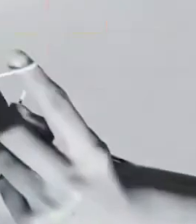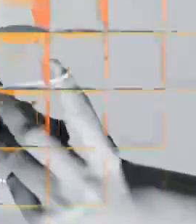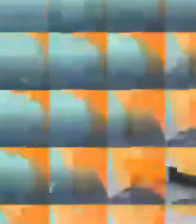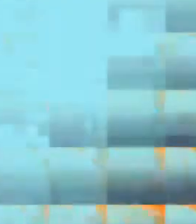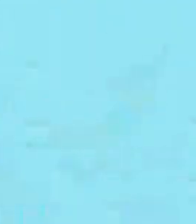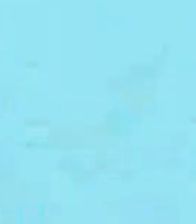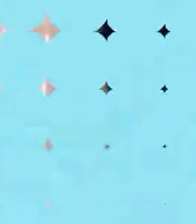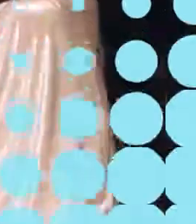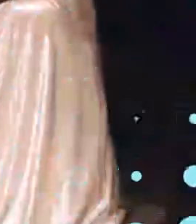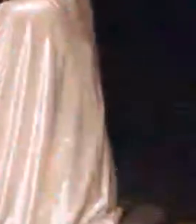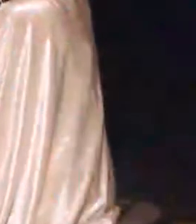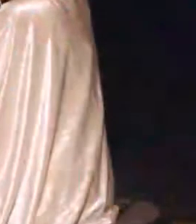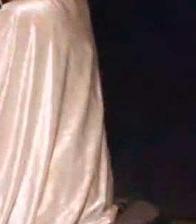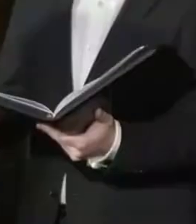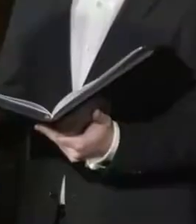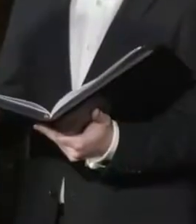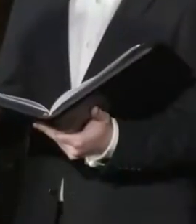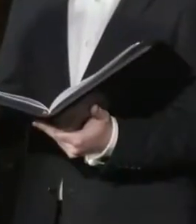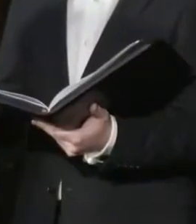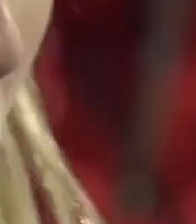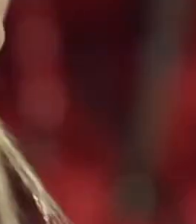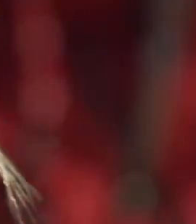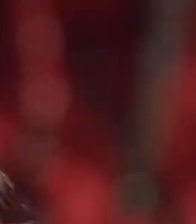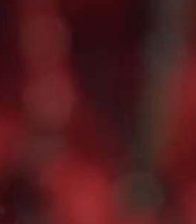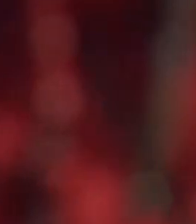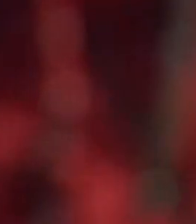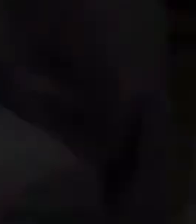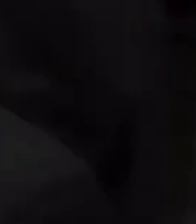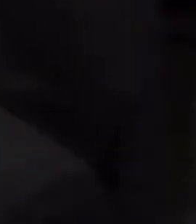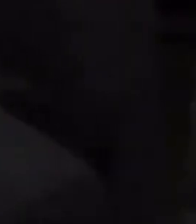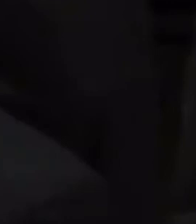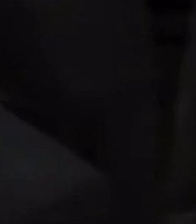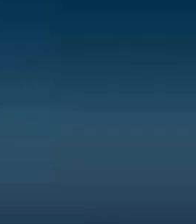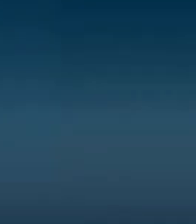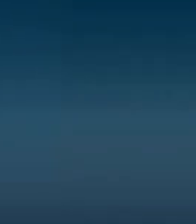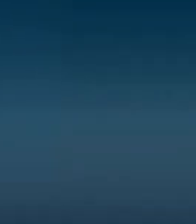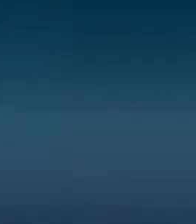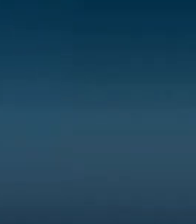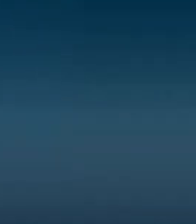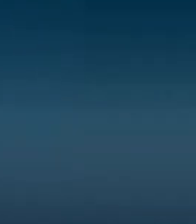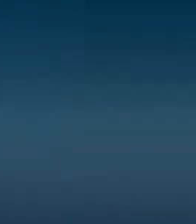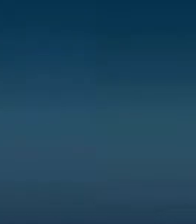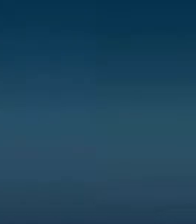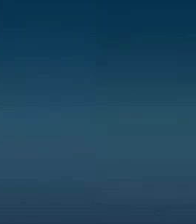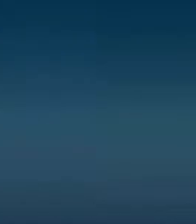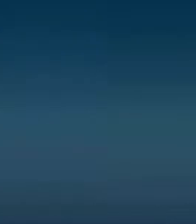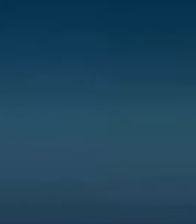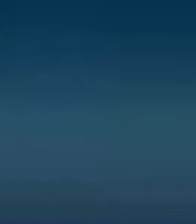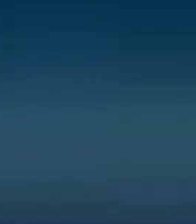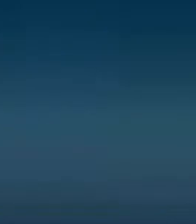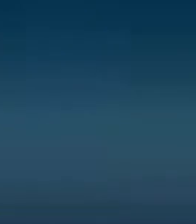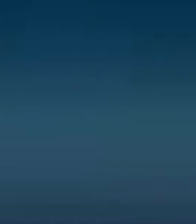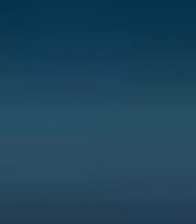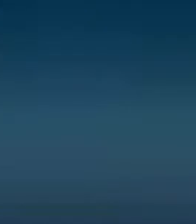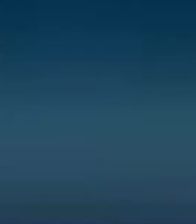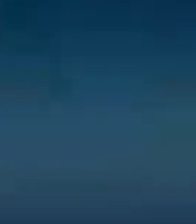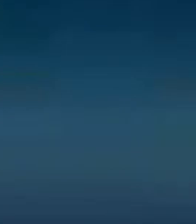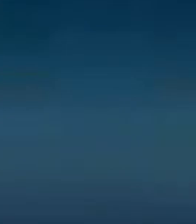de México. Todos los días disfruta las presentaciones más relevantes. Festival Cervantino